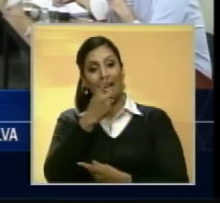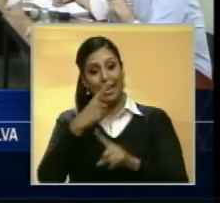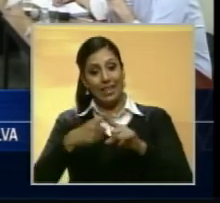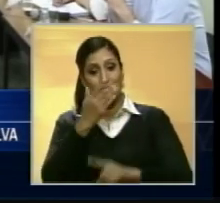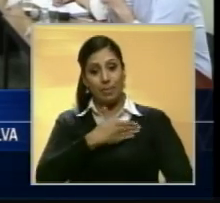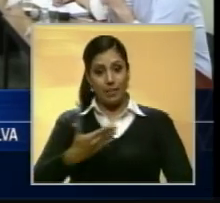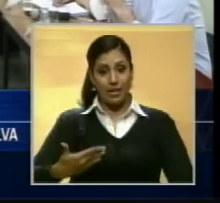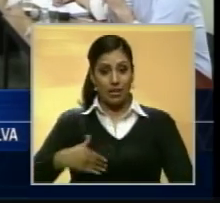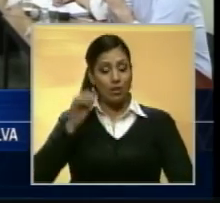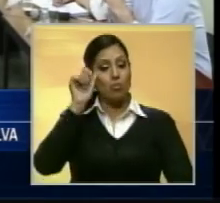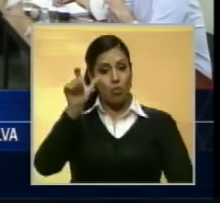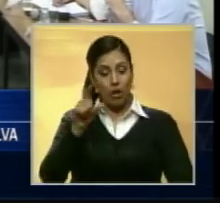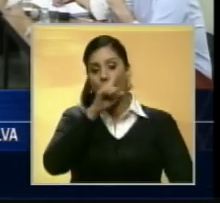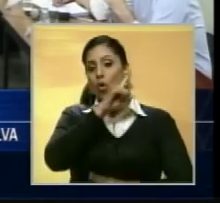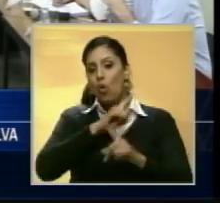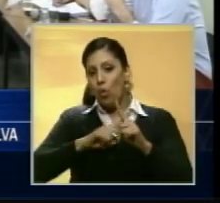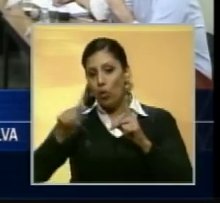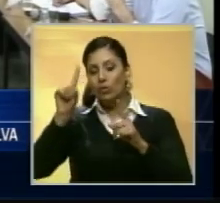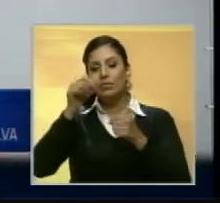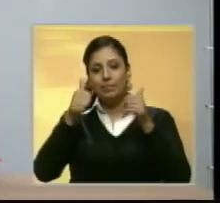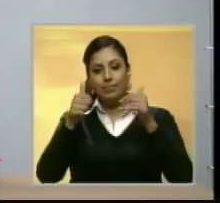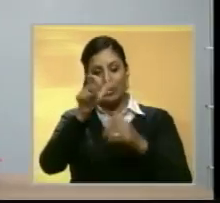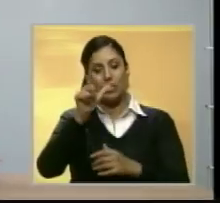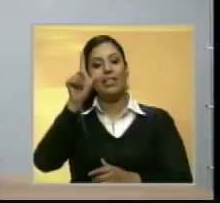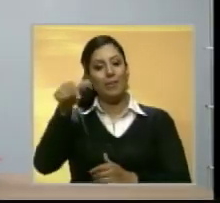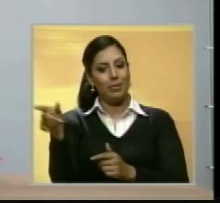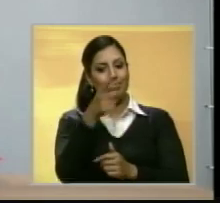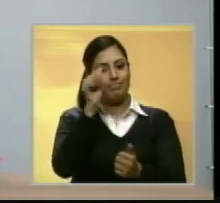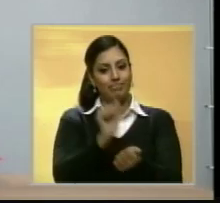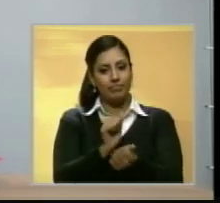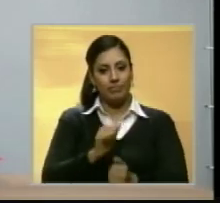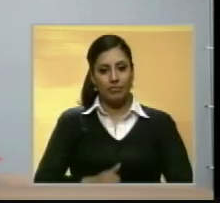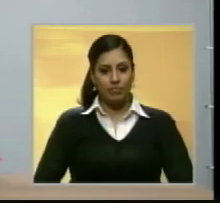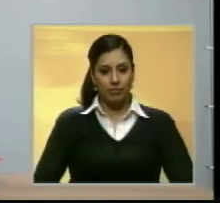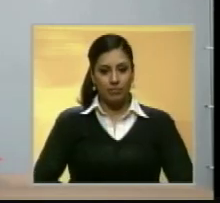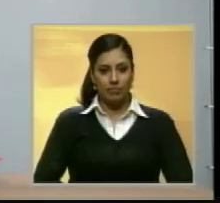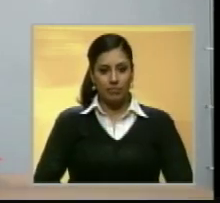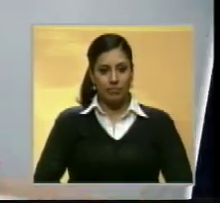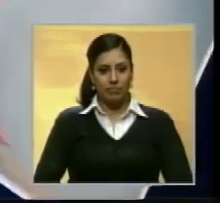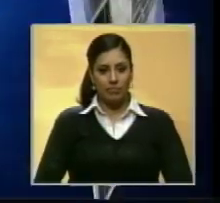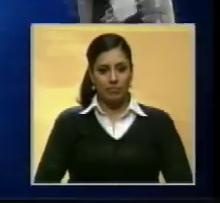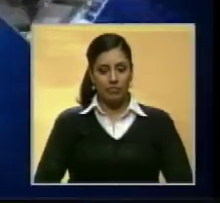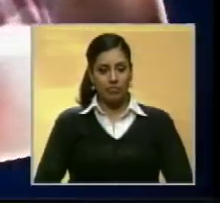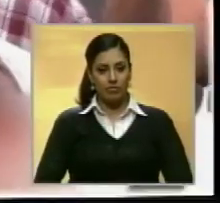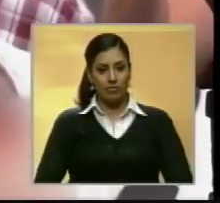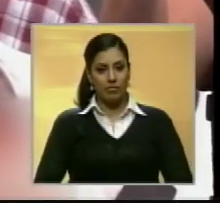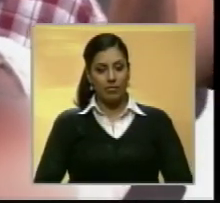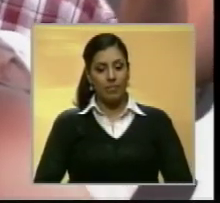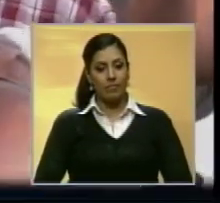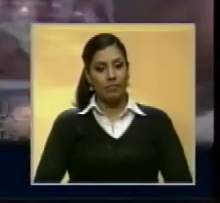expresidente María Leticia y otros 6 ejecutivos también serán juzgados.